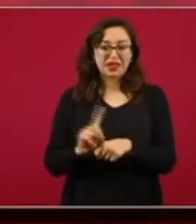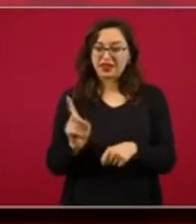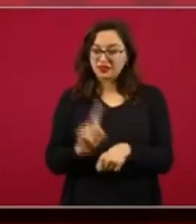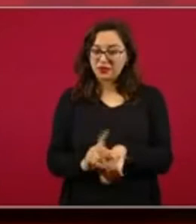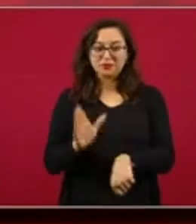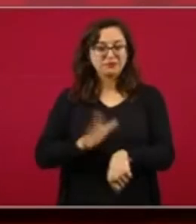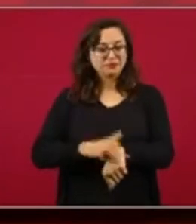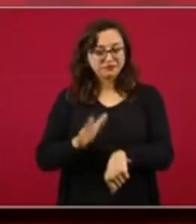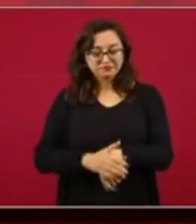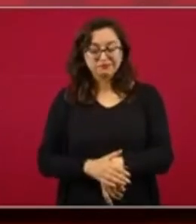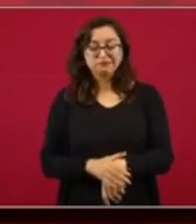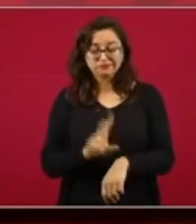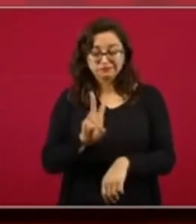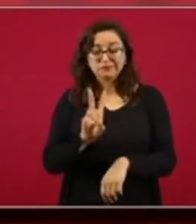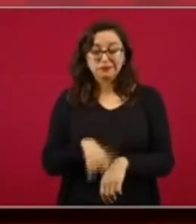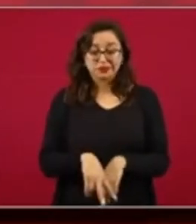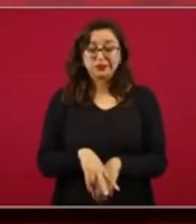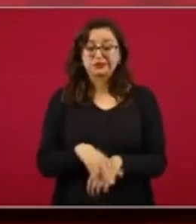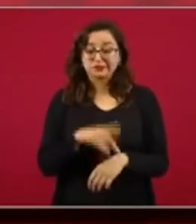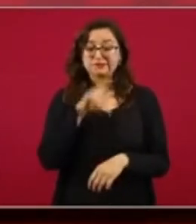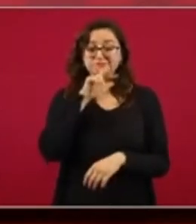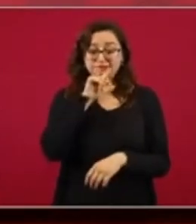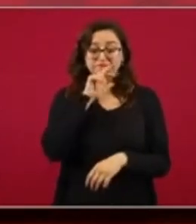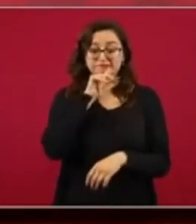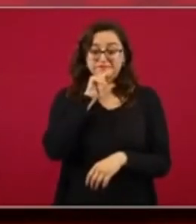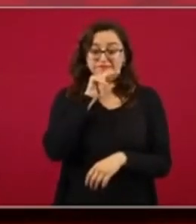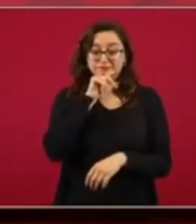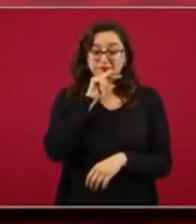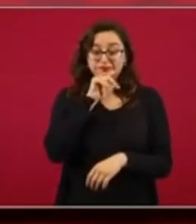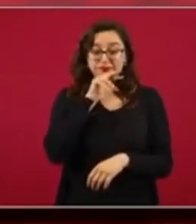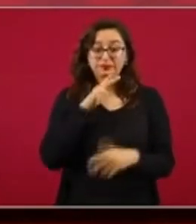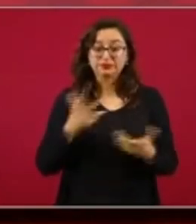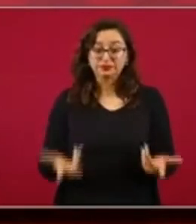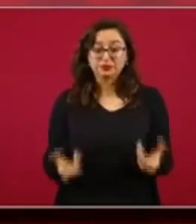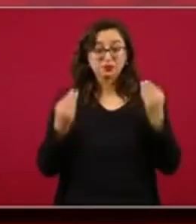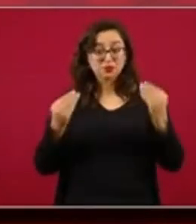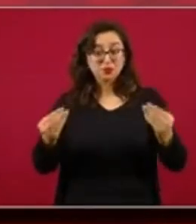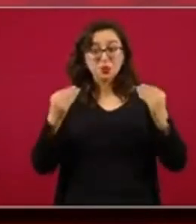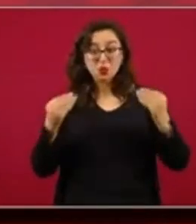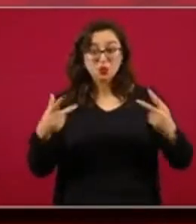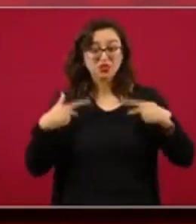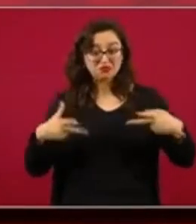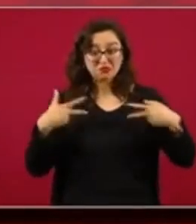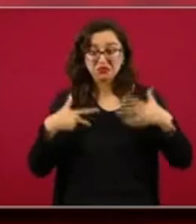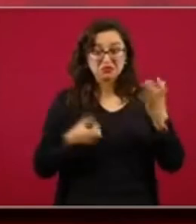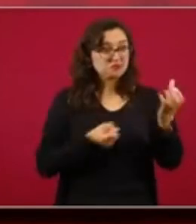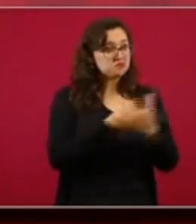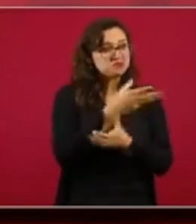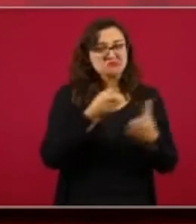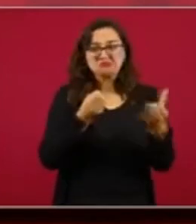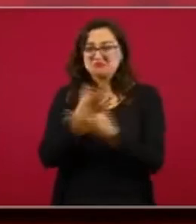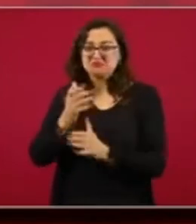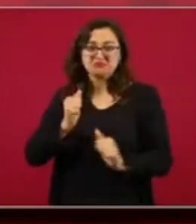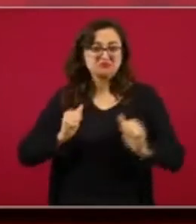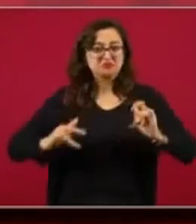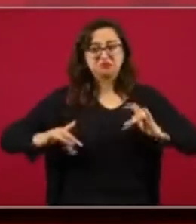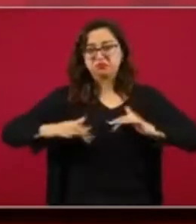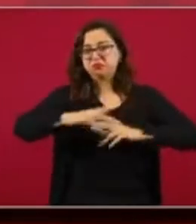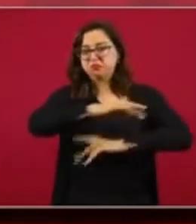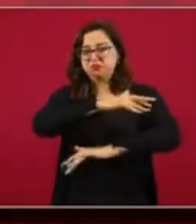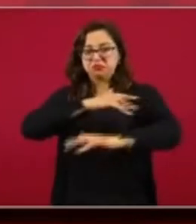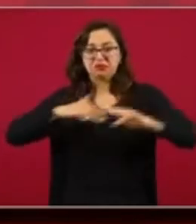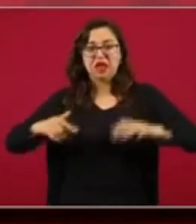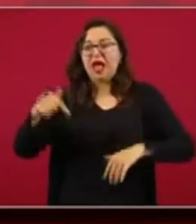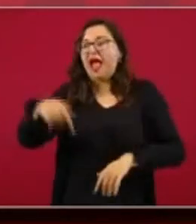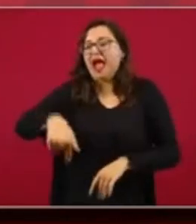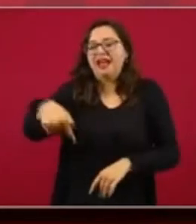noches. Efectivamente, preocupa ver una importante movilidad en el espacio urbano. Esto lo vemos aquí